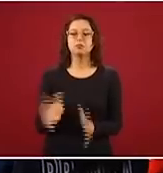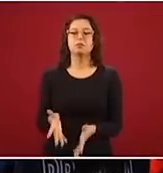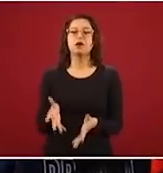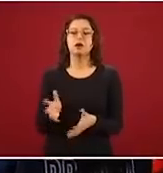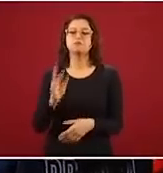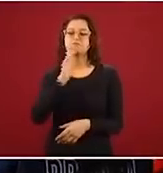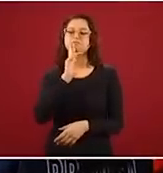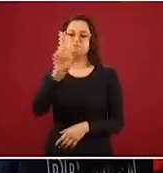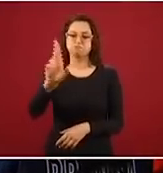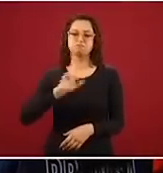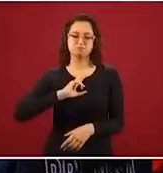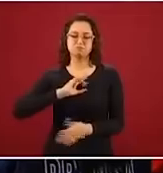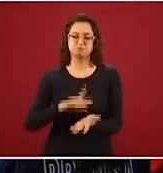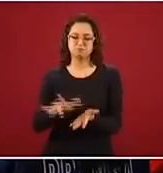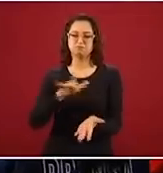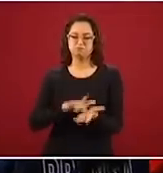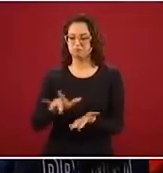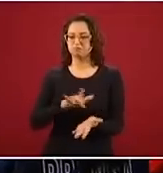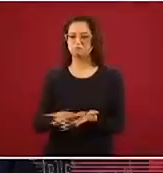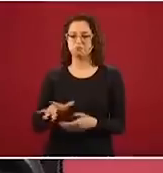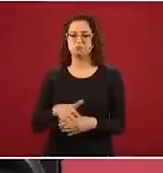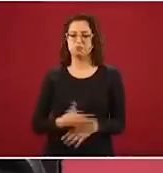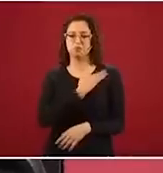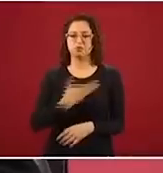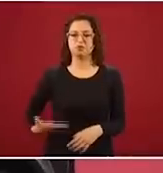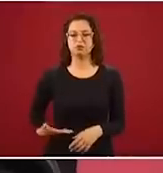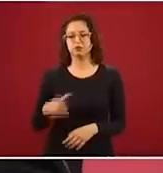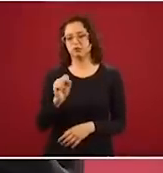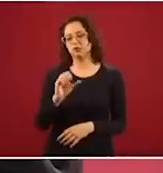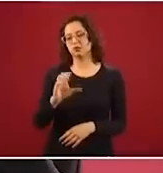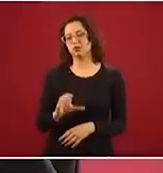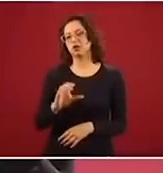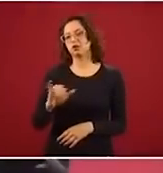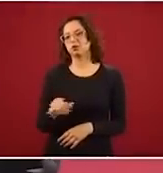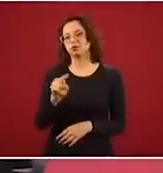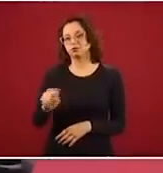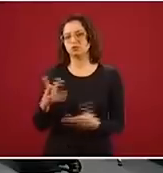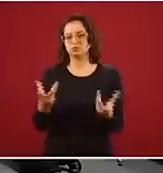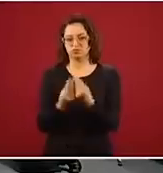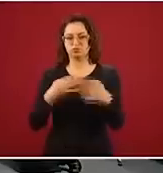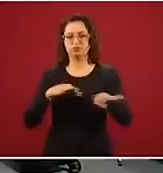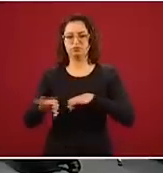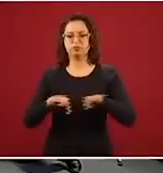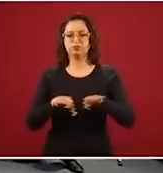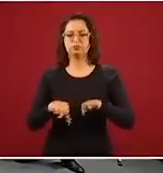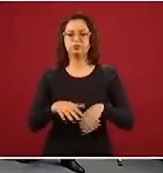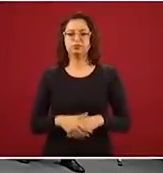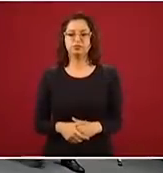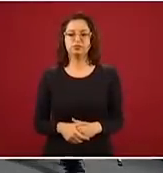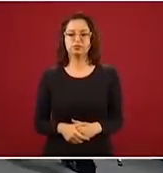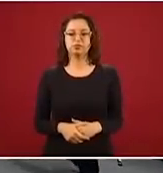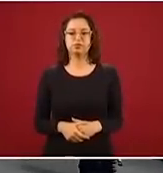a expresar su apoyo el presidente de la Corte, y vamos a trabajar juntos. Muy buenos